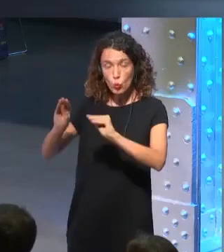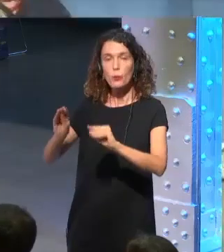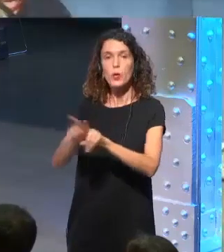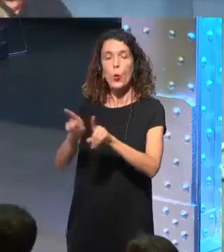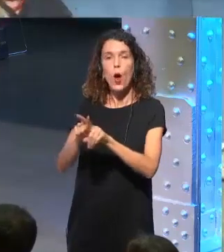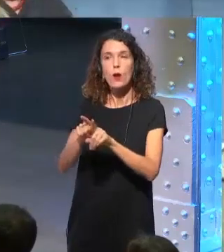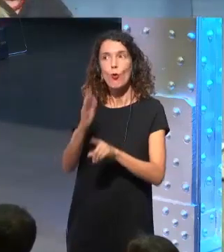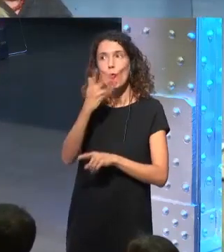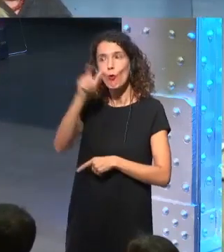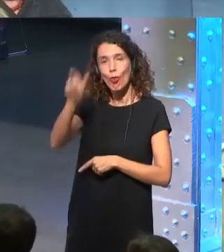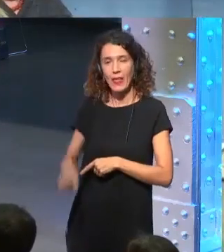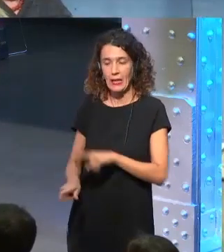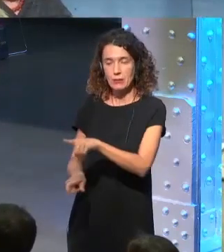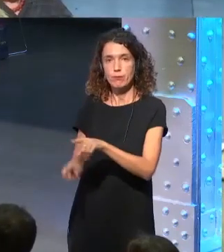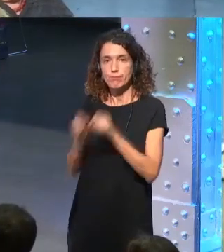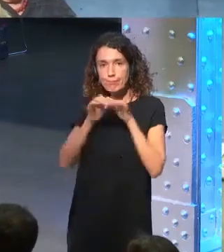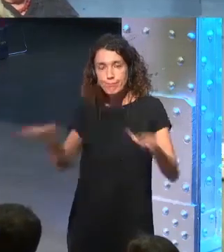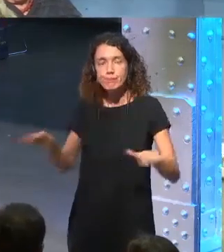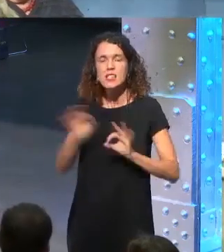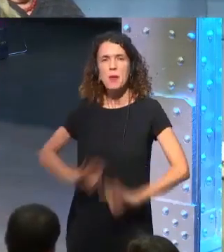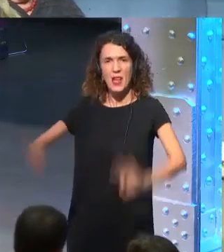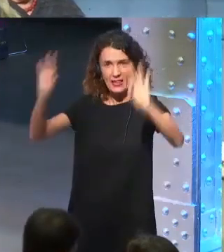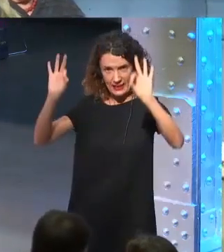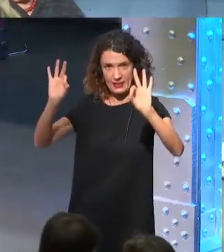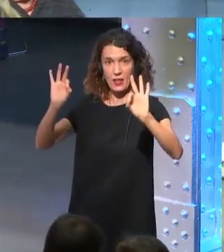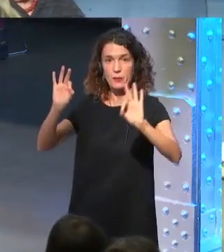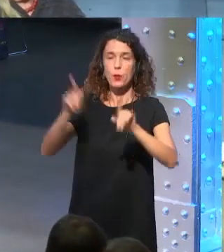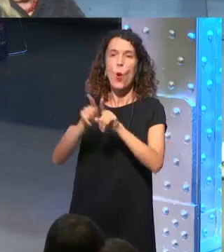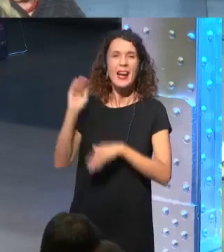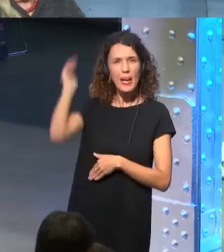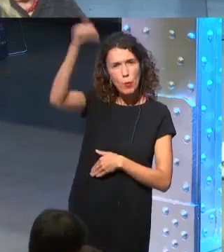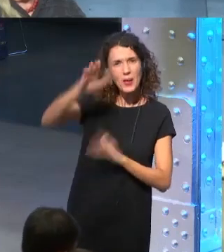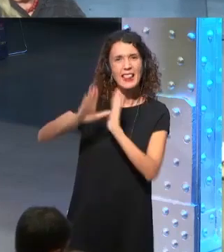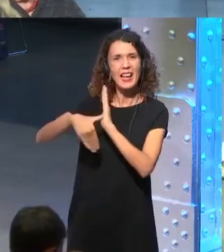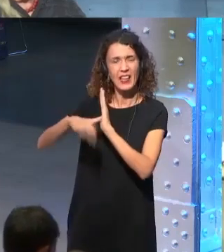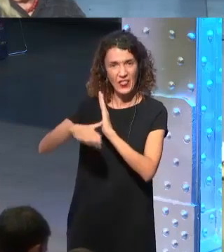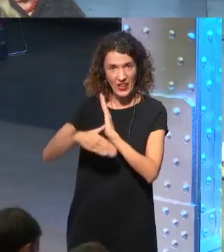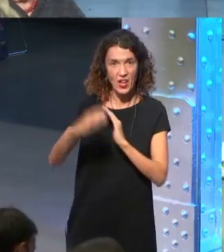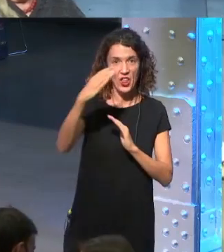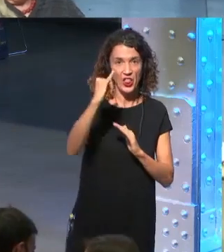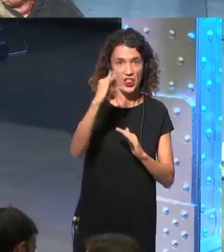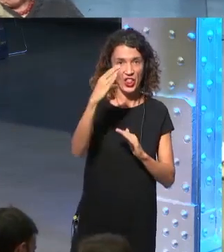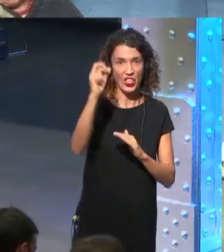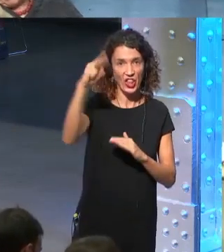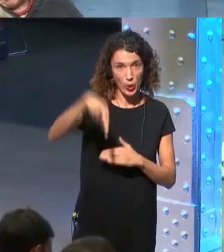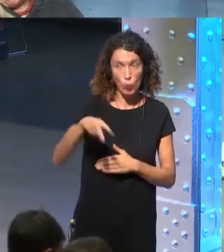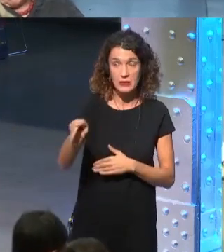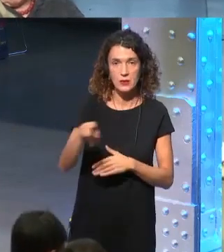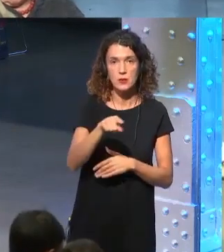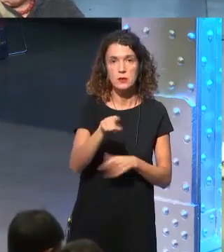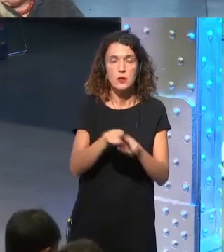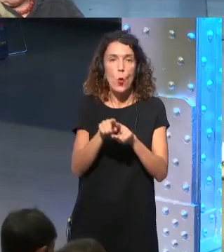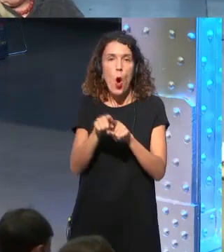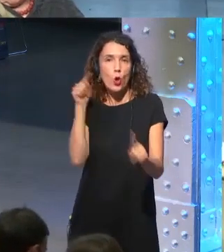a conocer como una excelente especialista en la República tardía. Cicerón se convirtió en uno de